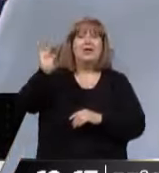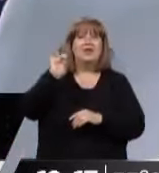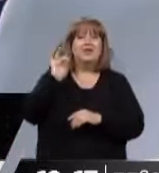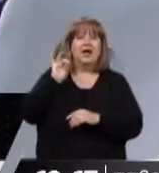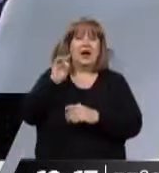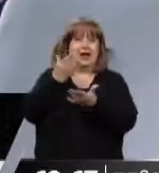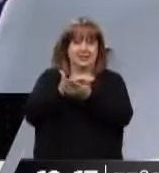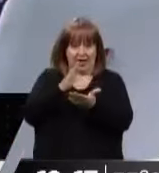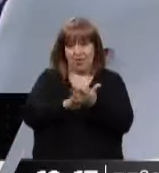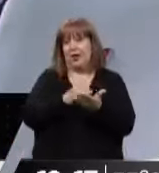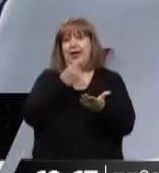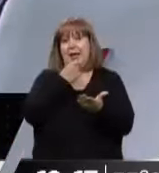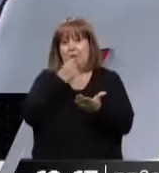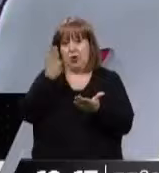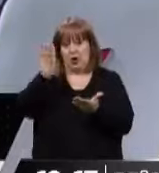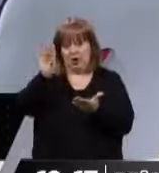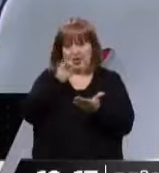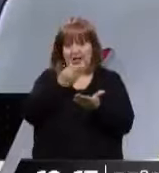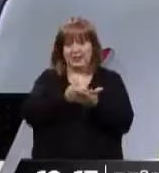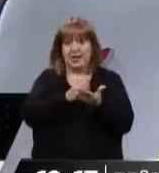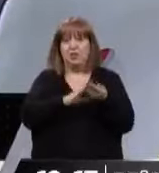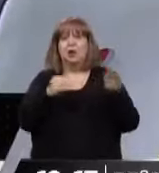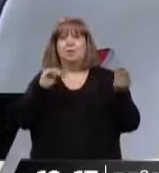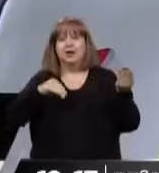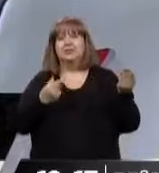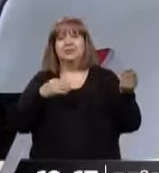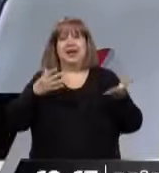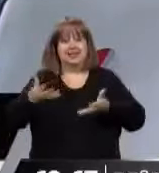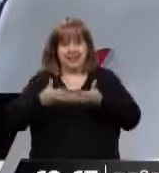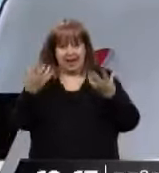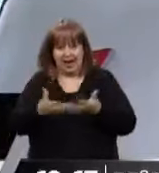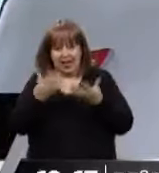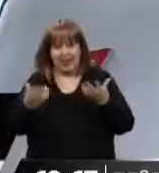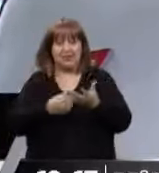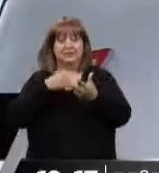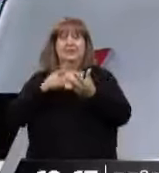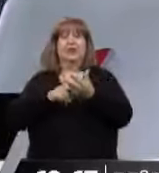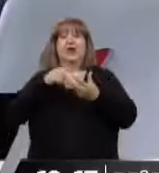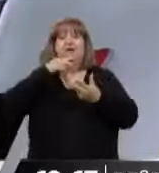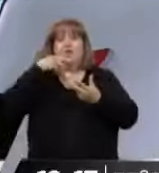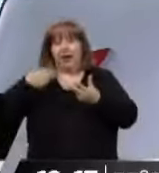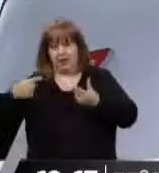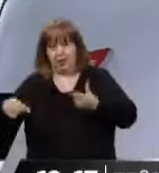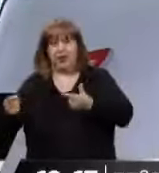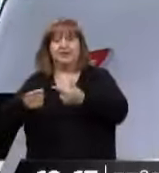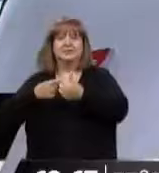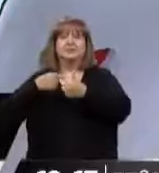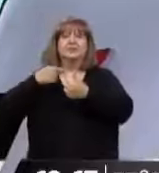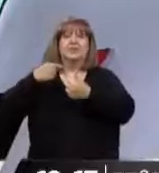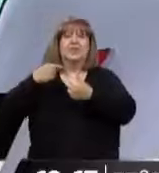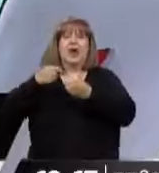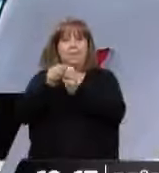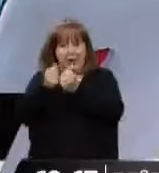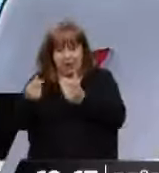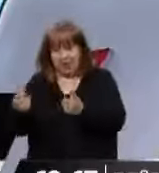¿cuánto sale todos los anexos que mencionaba Pablo? Por ejemplo, ensalada tenés que comprar. Claro. La verdura también está más cara. Sí. El pan